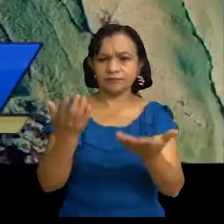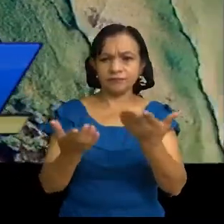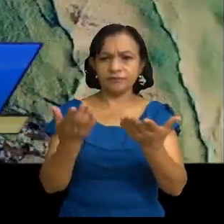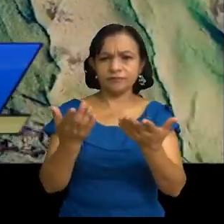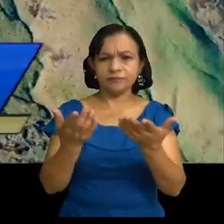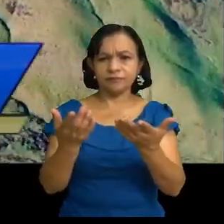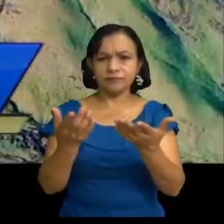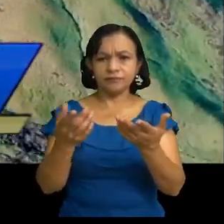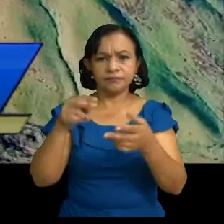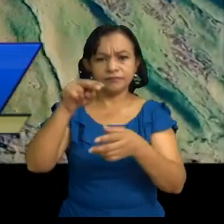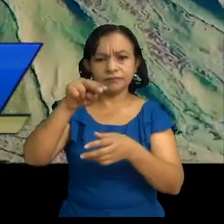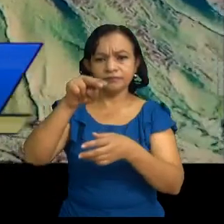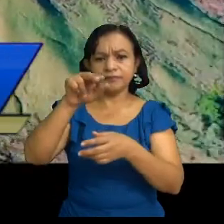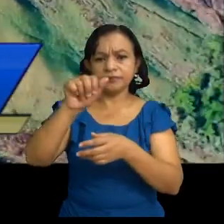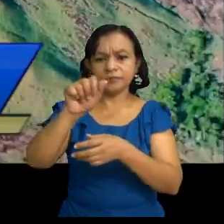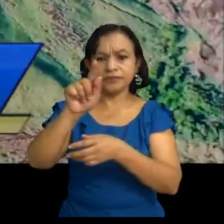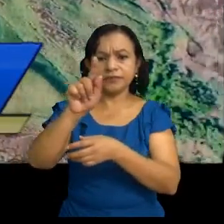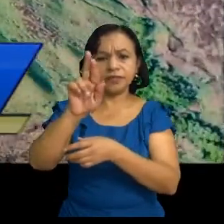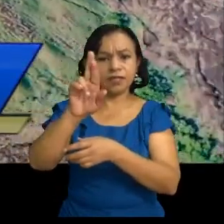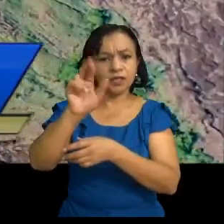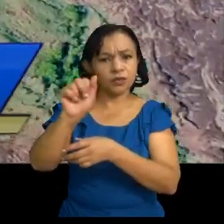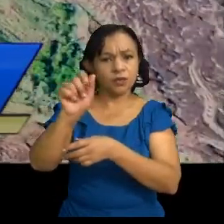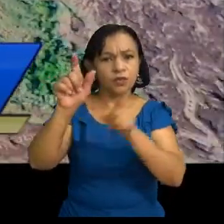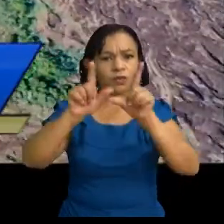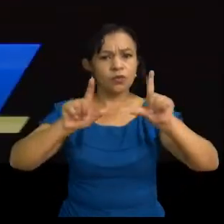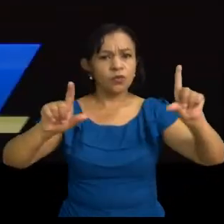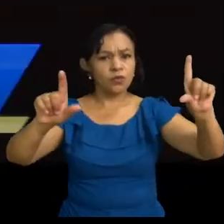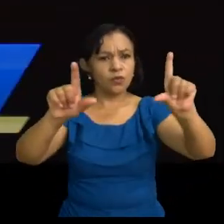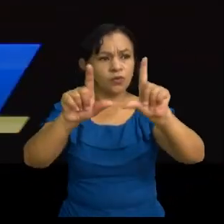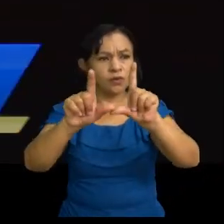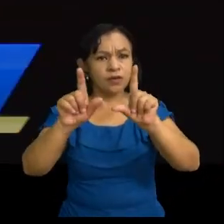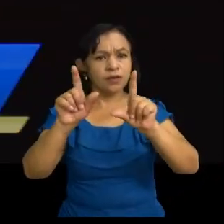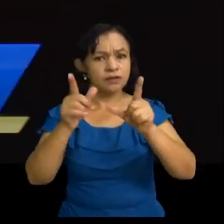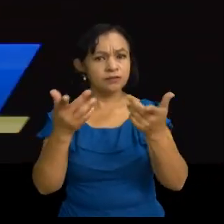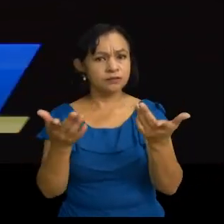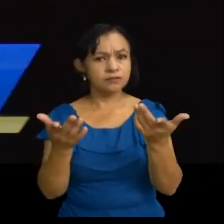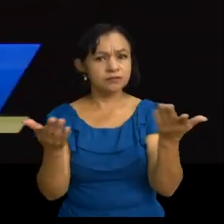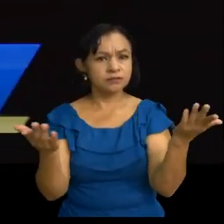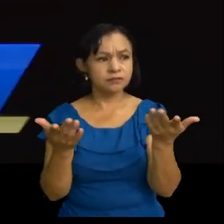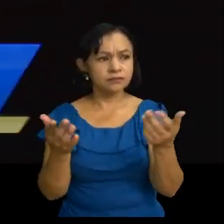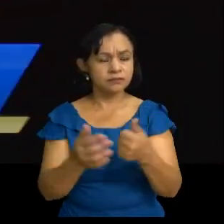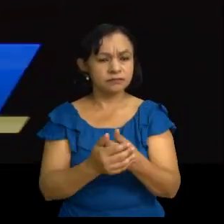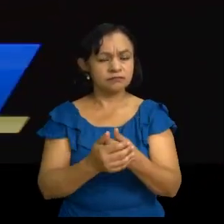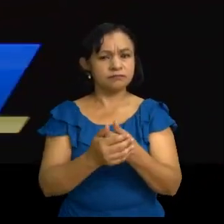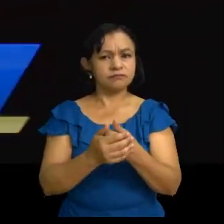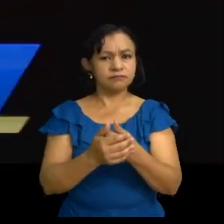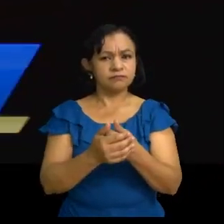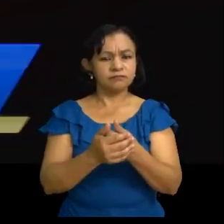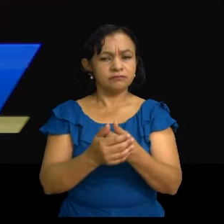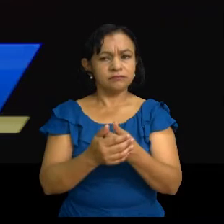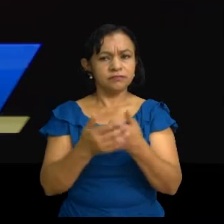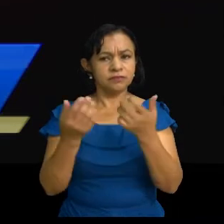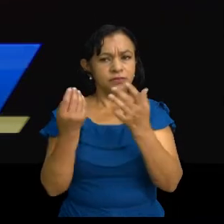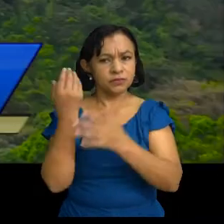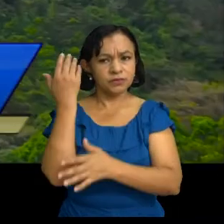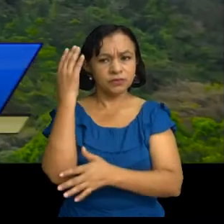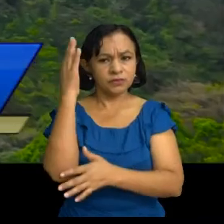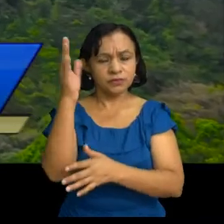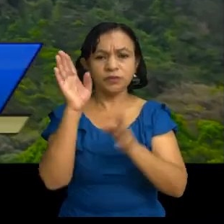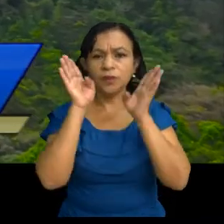reserva natural nos llama mucho la atención llegó un área una reserva silvestre